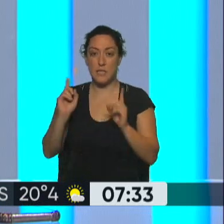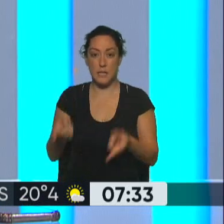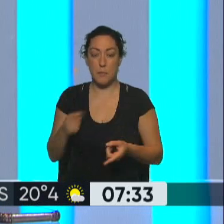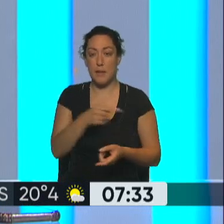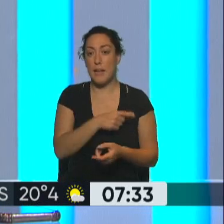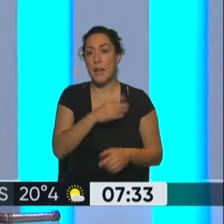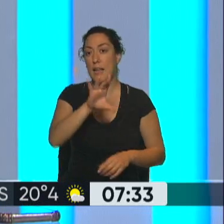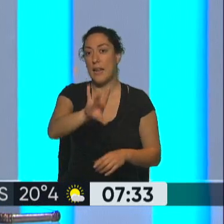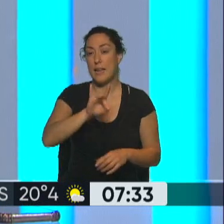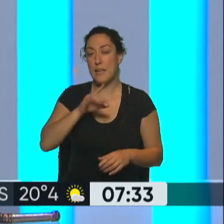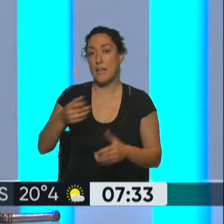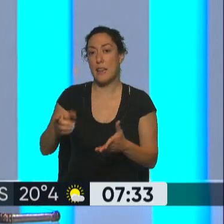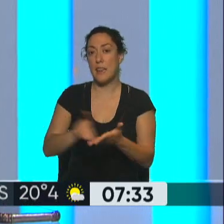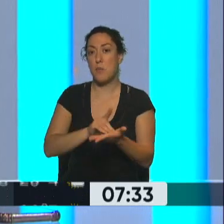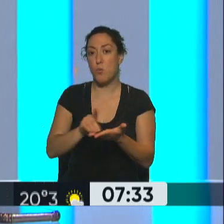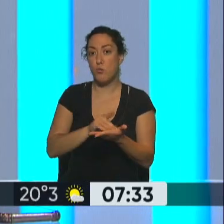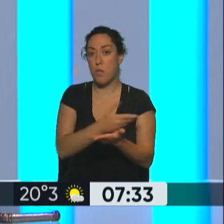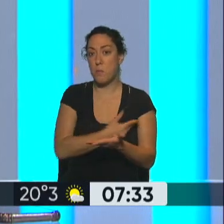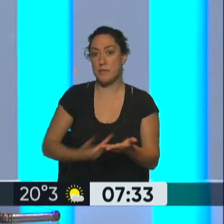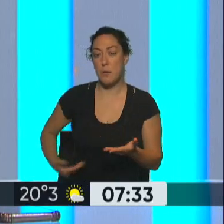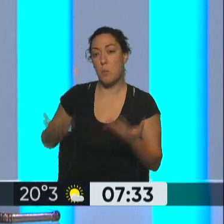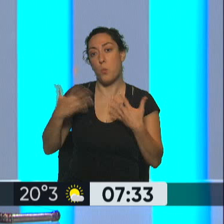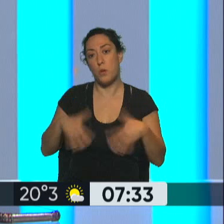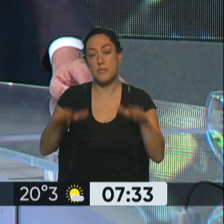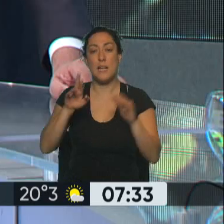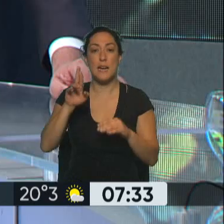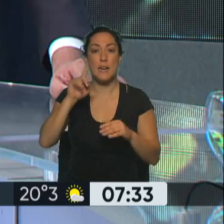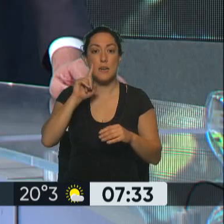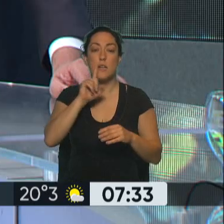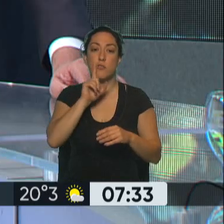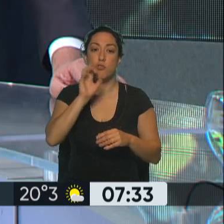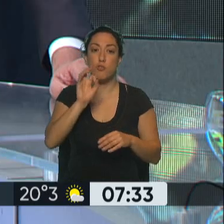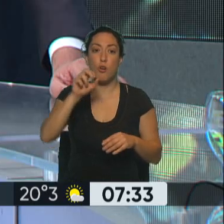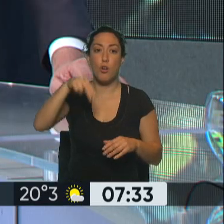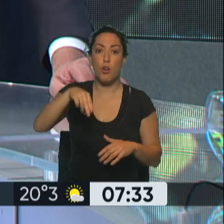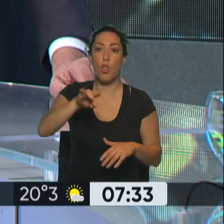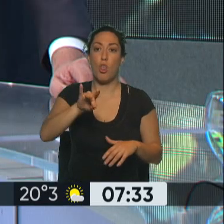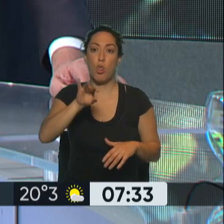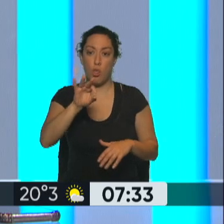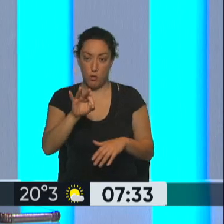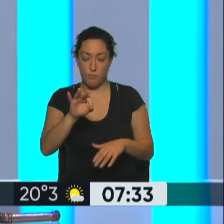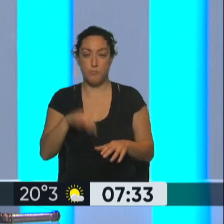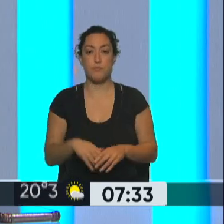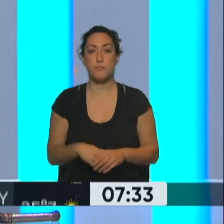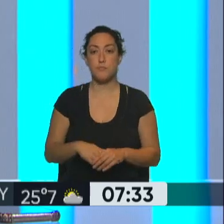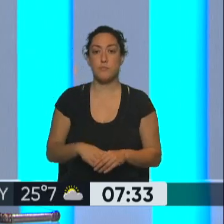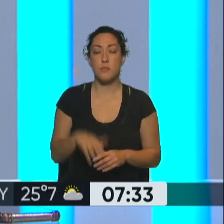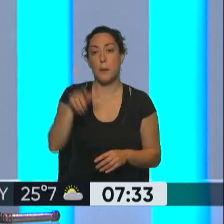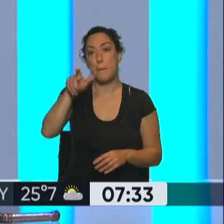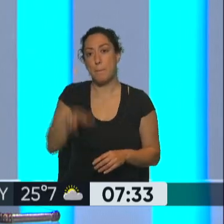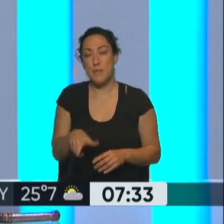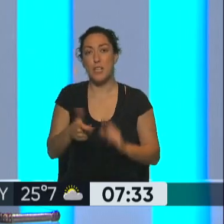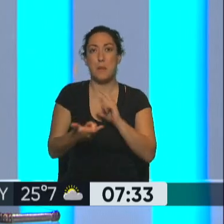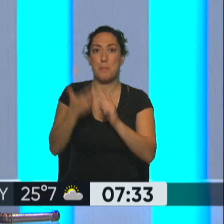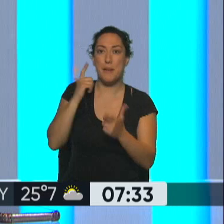como presidente de la Cámara de Diputados, que puede llegar a ser Cristian Ritondo. El que tiene muñeca y el que tiene, digamos,